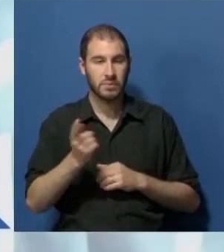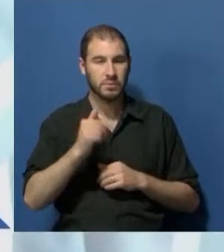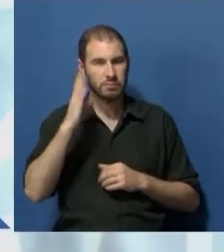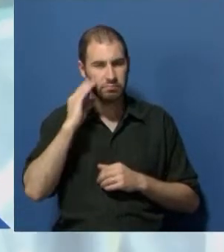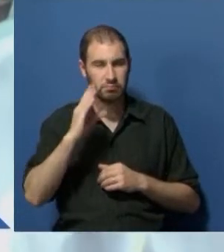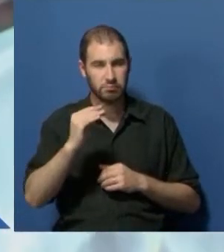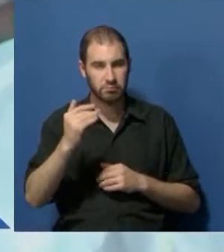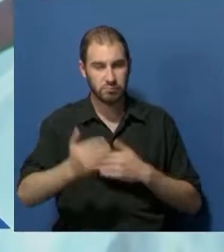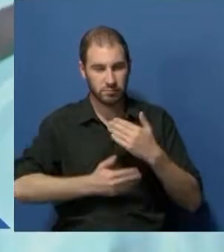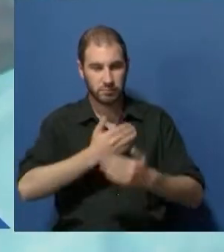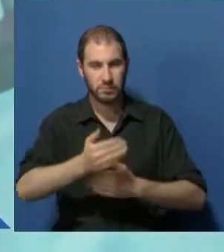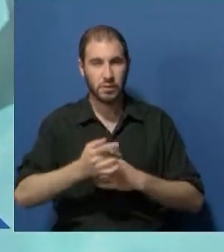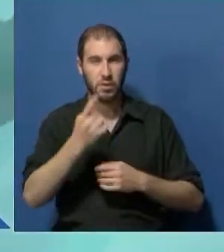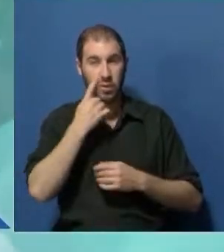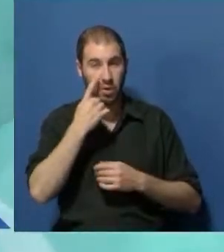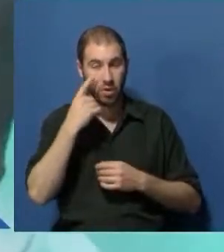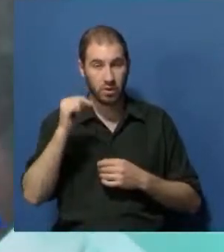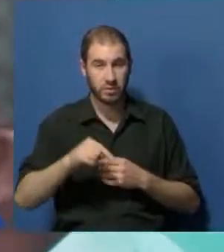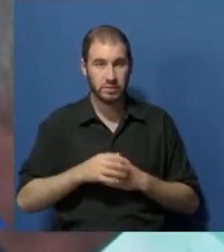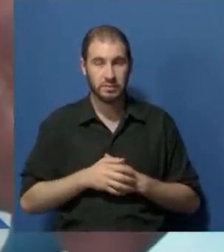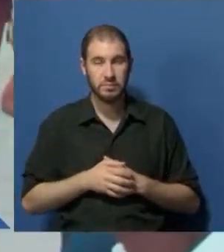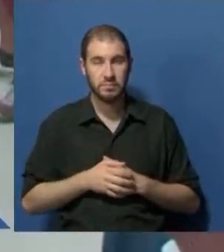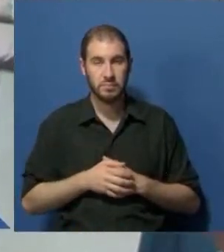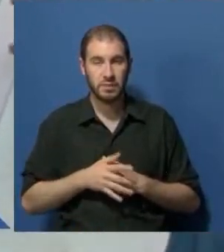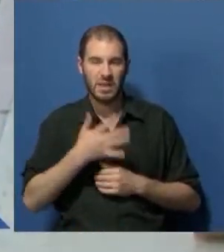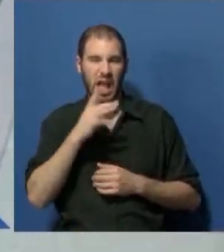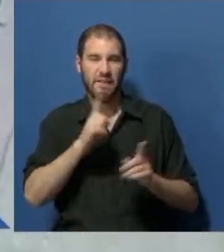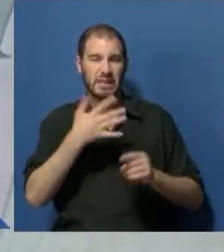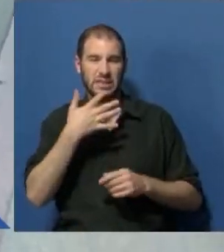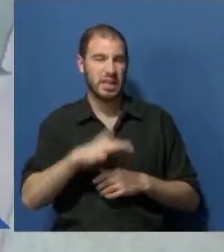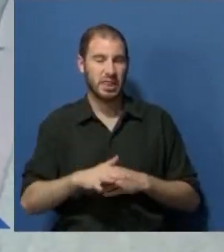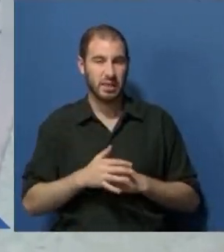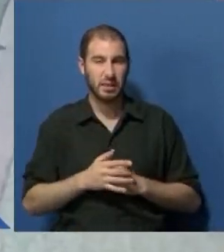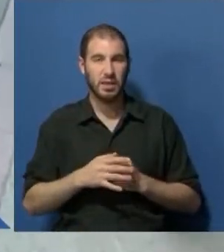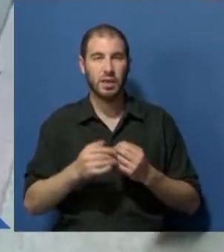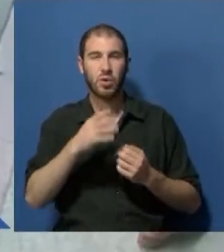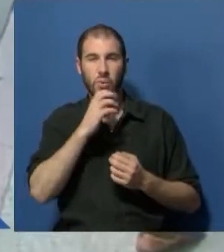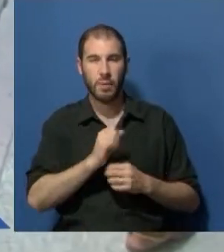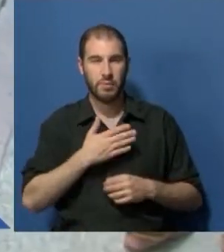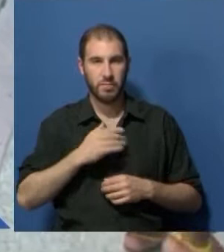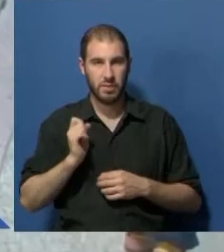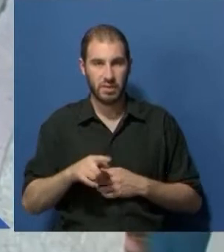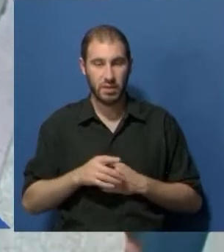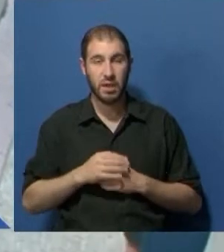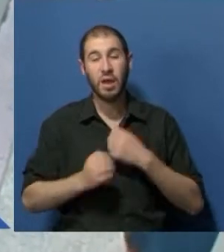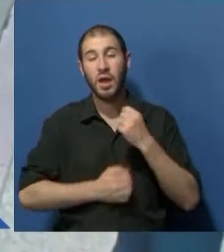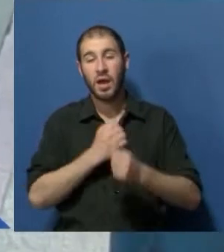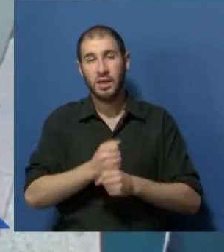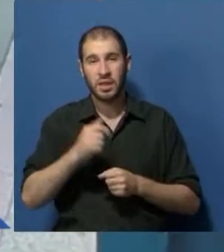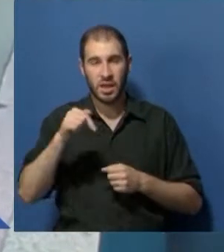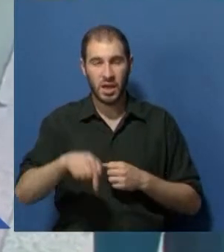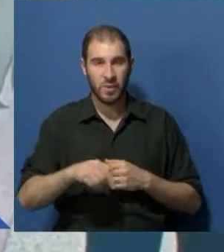criando y conociendo por ahí, no comprendiendo del todo la realidad cubana. Y hasta el día de hoy por